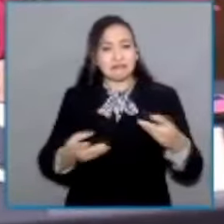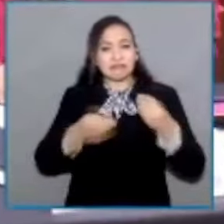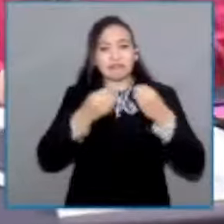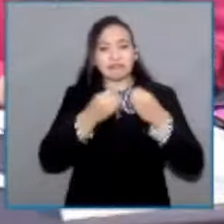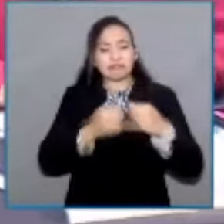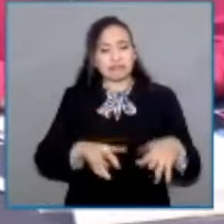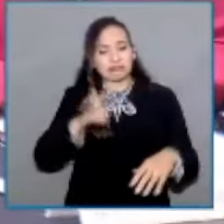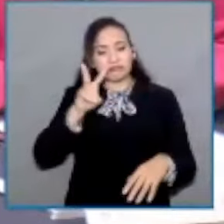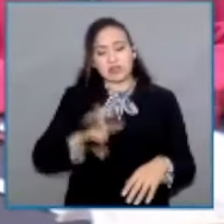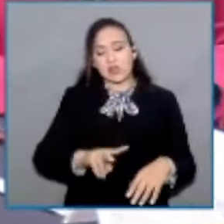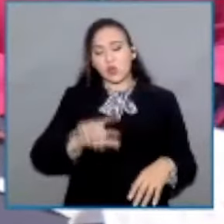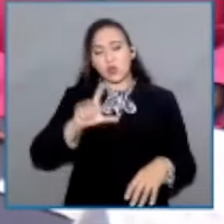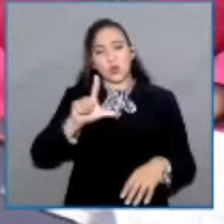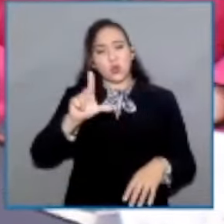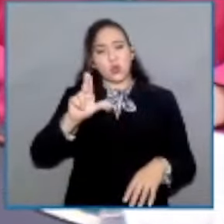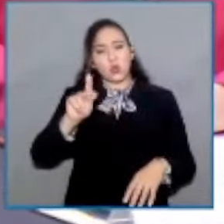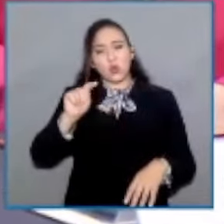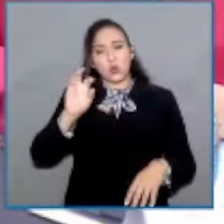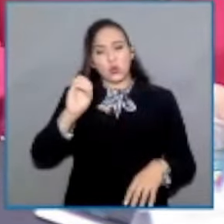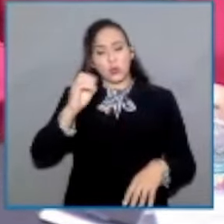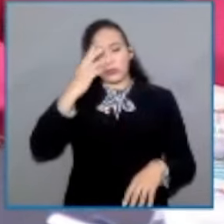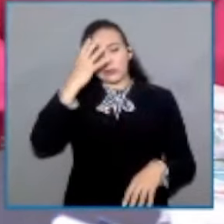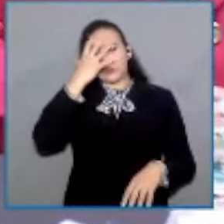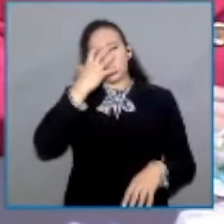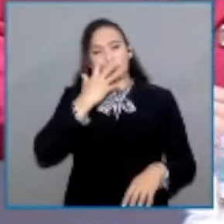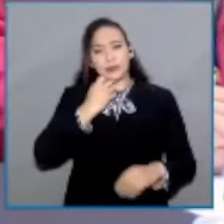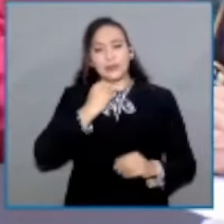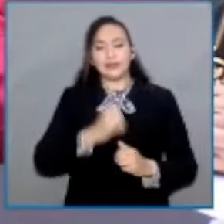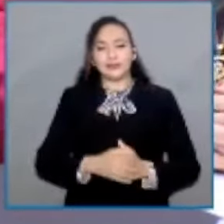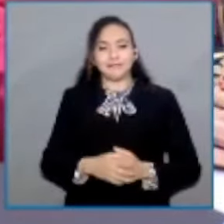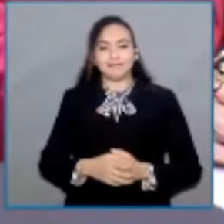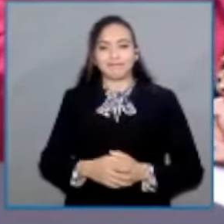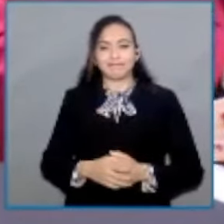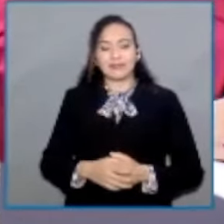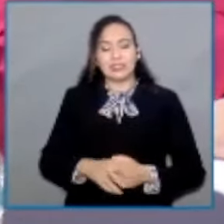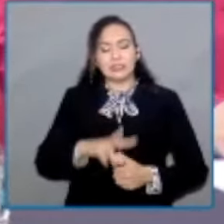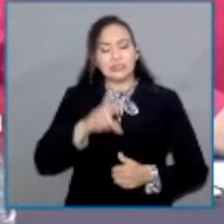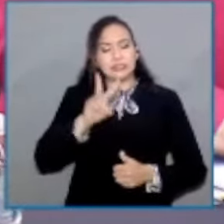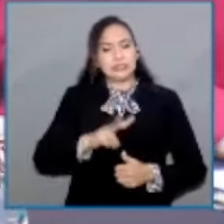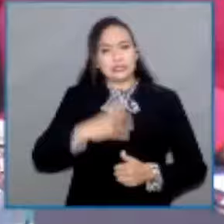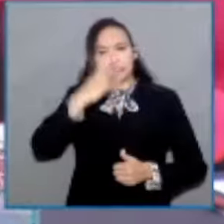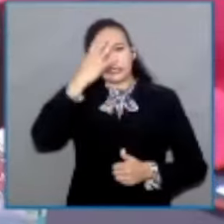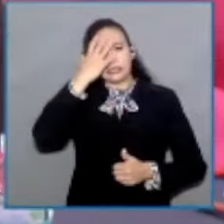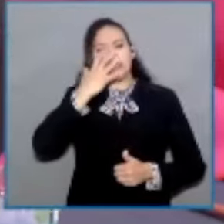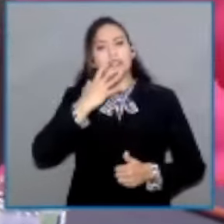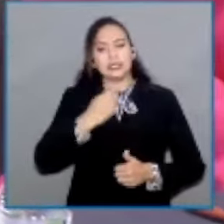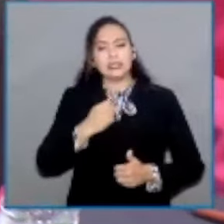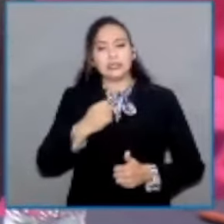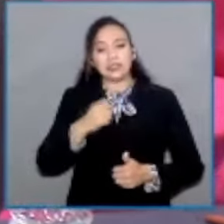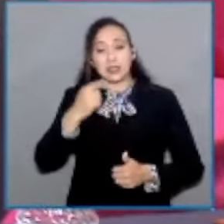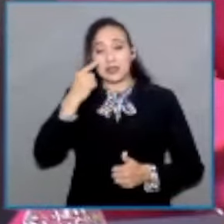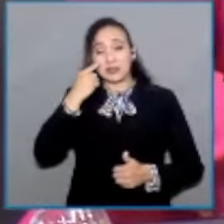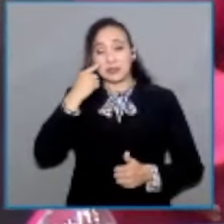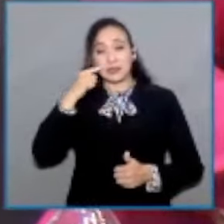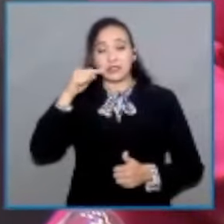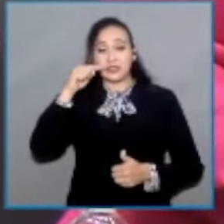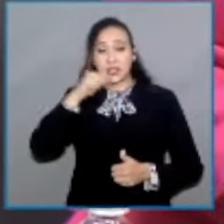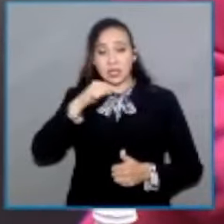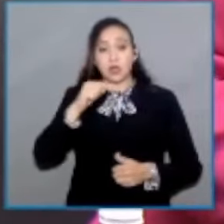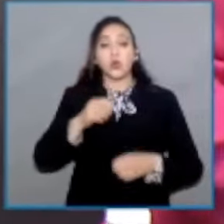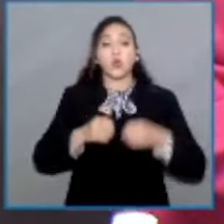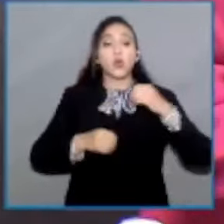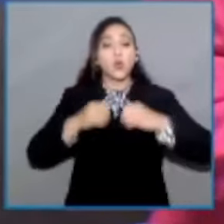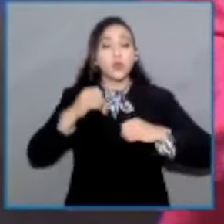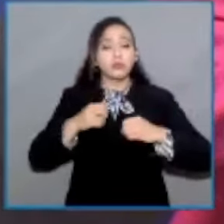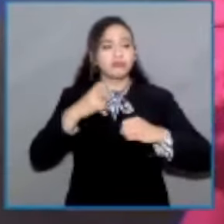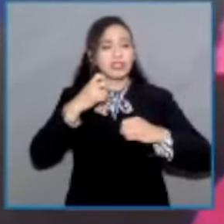Colegas juzgadoras, duele pensar que es este tal vez uno de los pocos foros en mucho tiempo donde